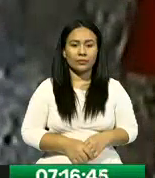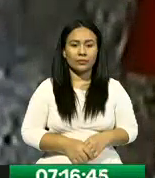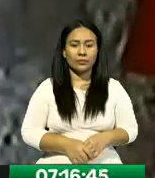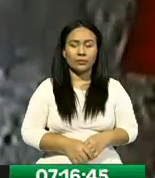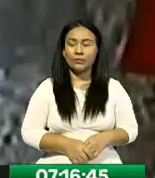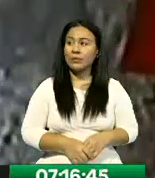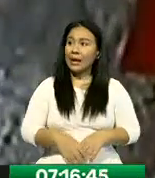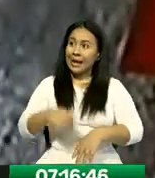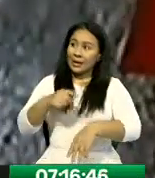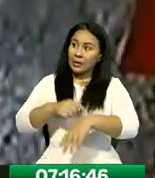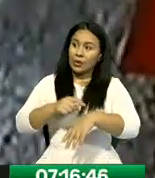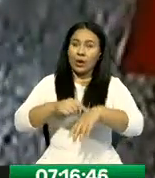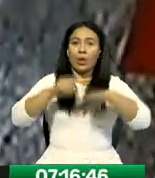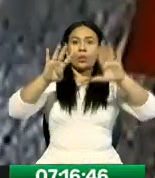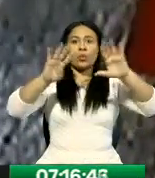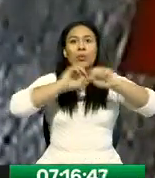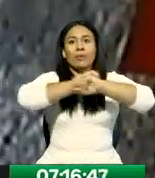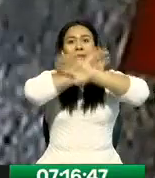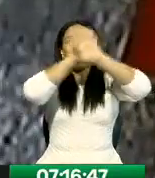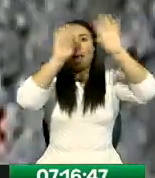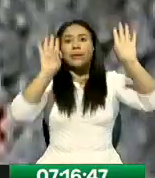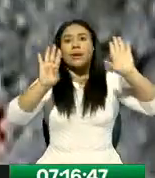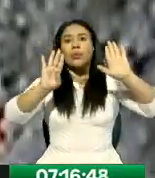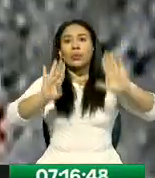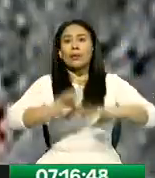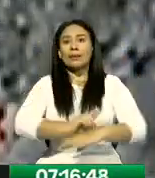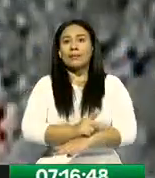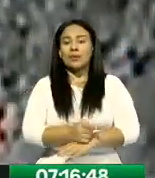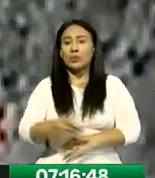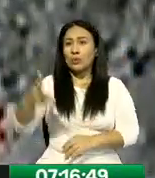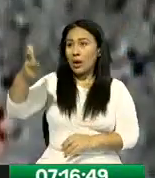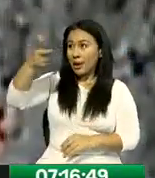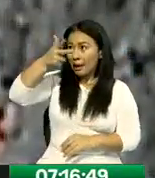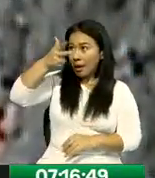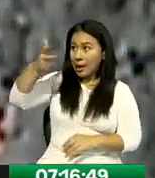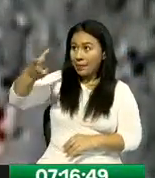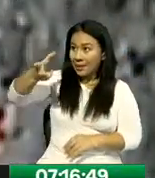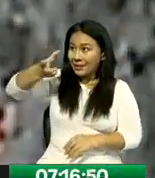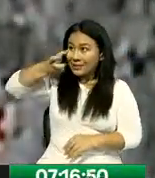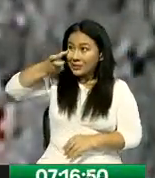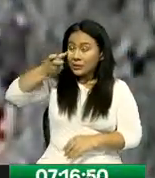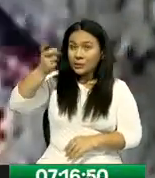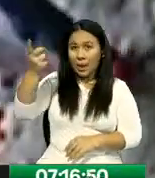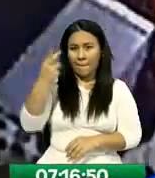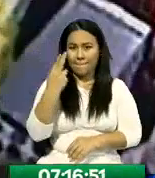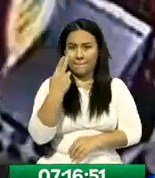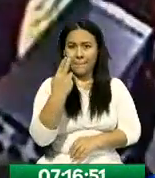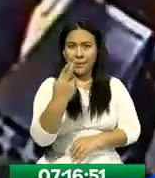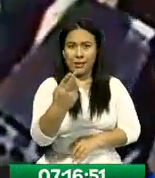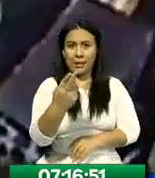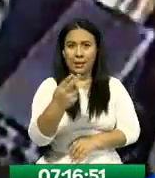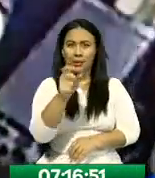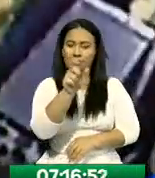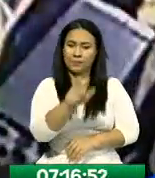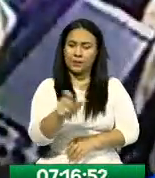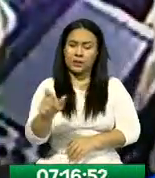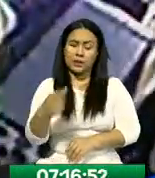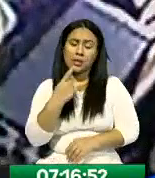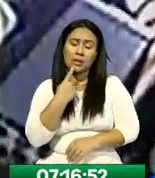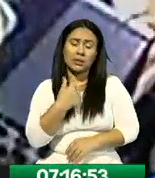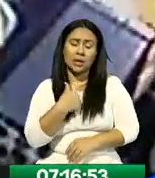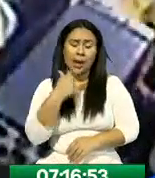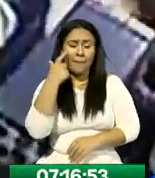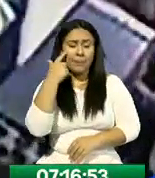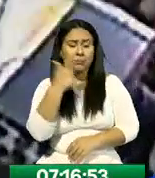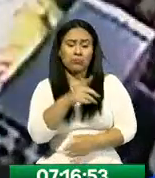A las 9 de la mañana con 9 minutos, la cámara principal capta la llegada de una pareja. Según la dependiente, se